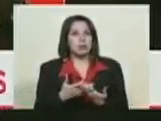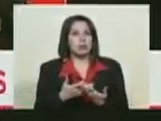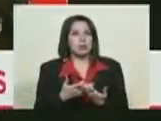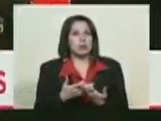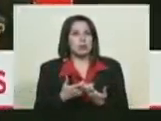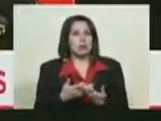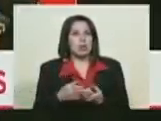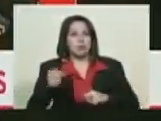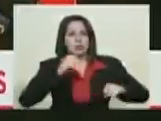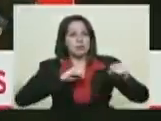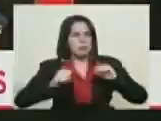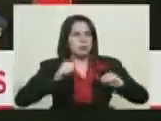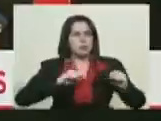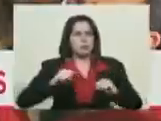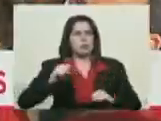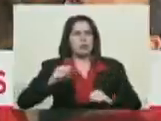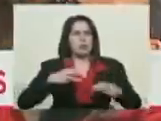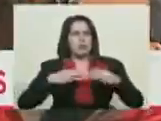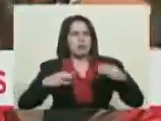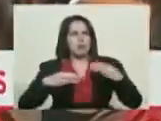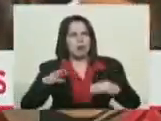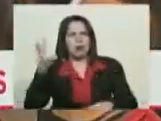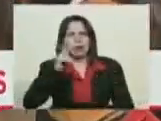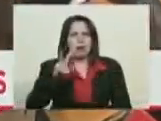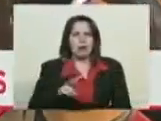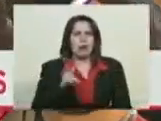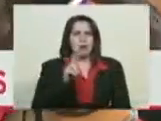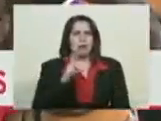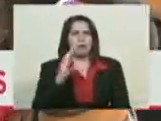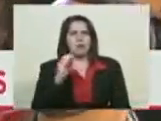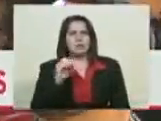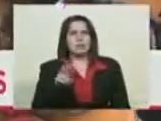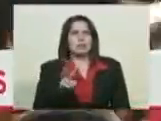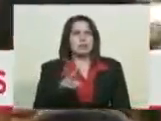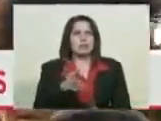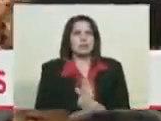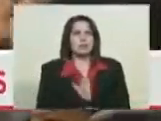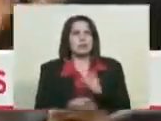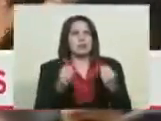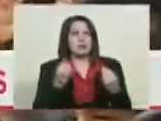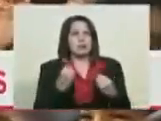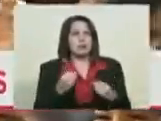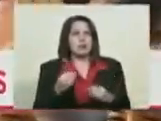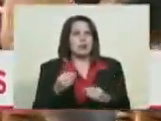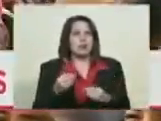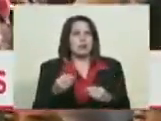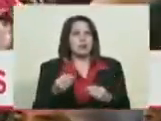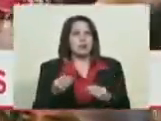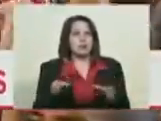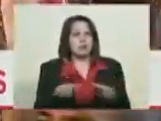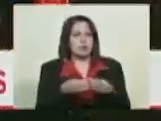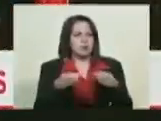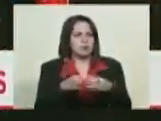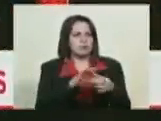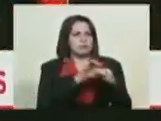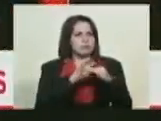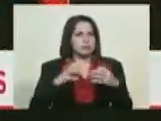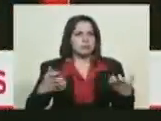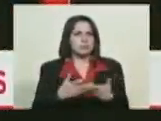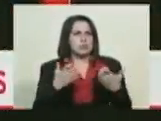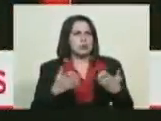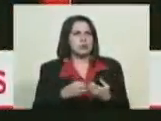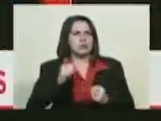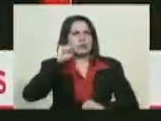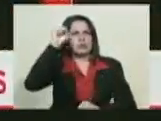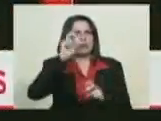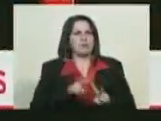al Movimiento Popular de Caracas, a la UVC, al Gran Polo Patriótico. Unidad, lucha, batalla y